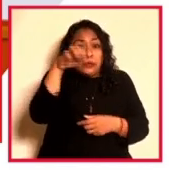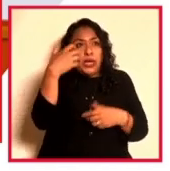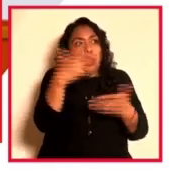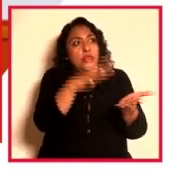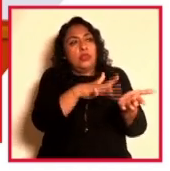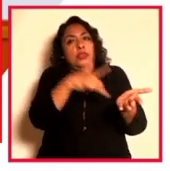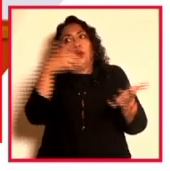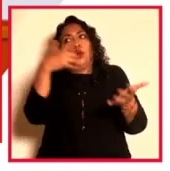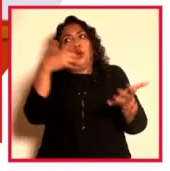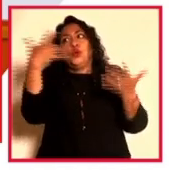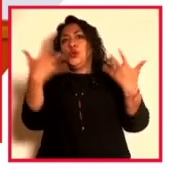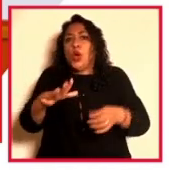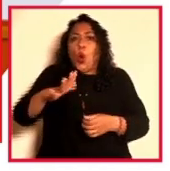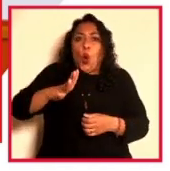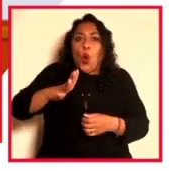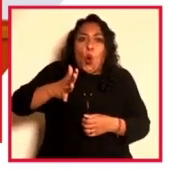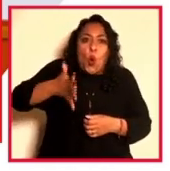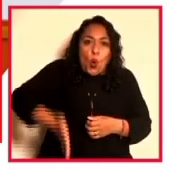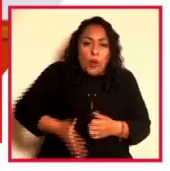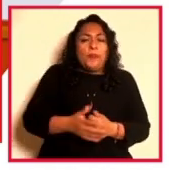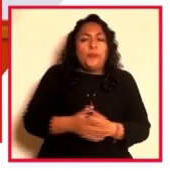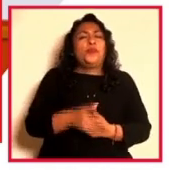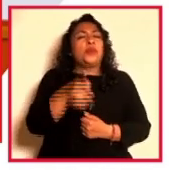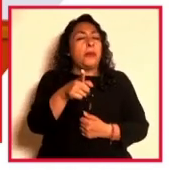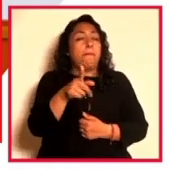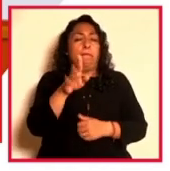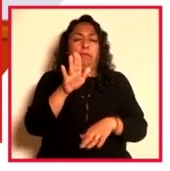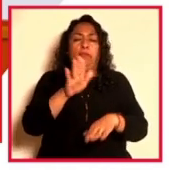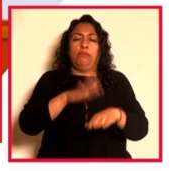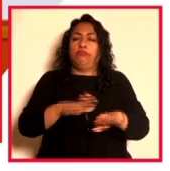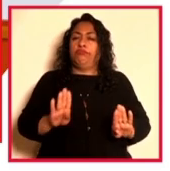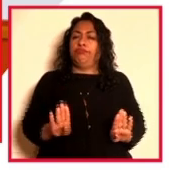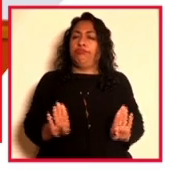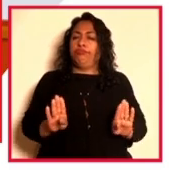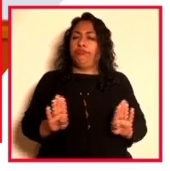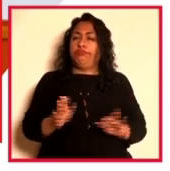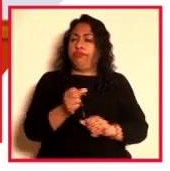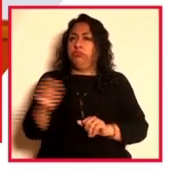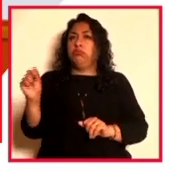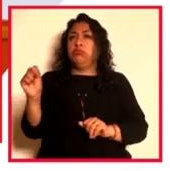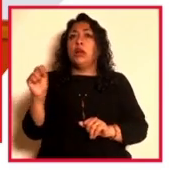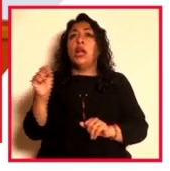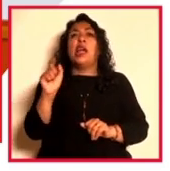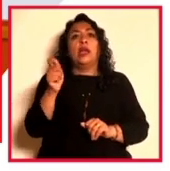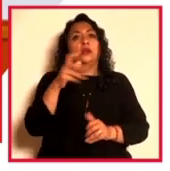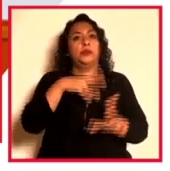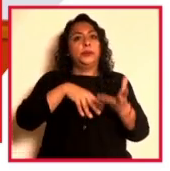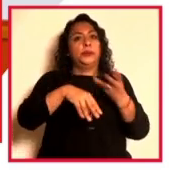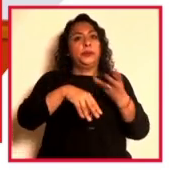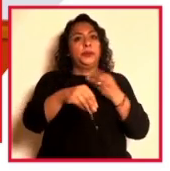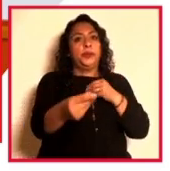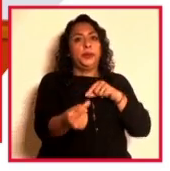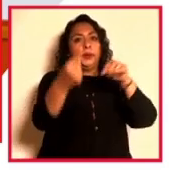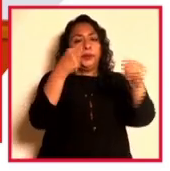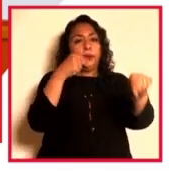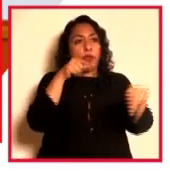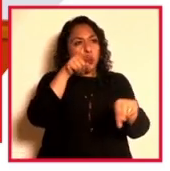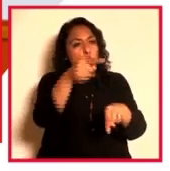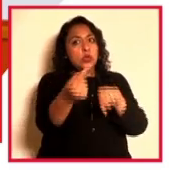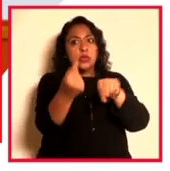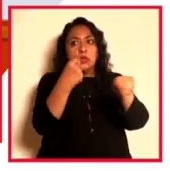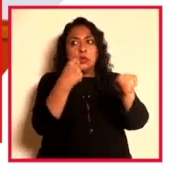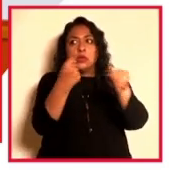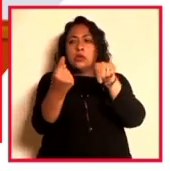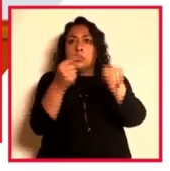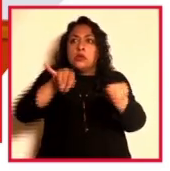orgullo eh una de tus mayores cualidades y características es la empatía tu capacidad de interesarte por todo